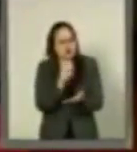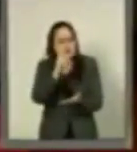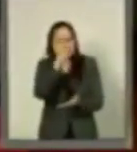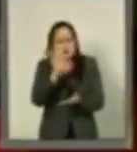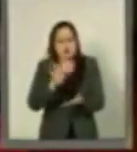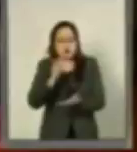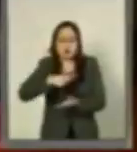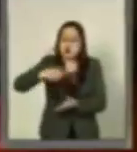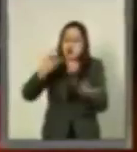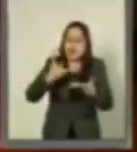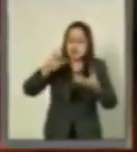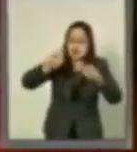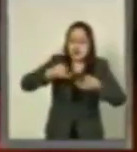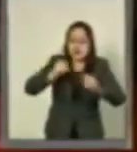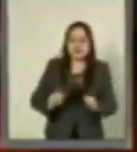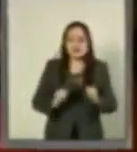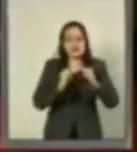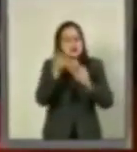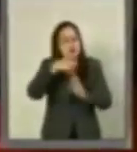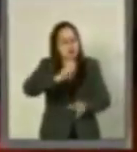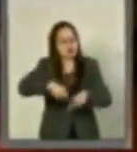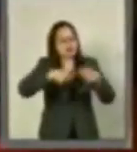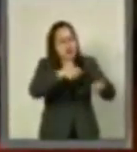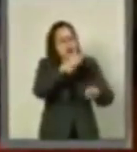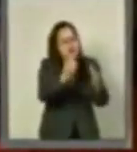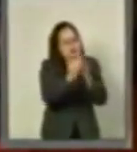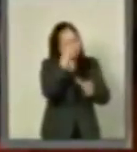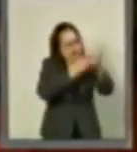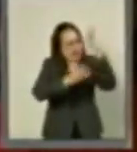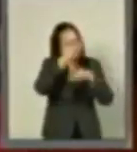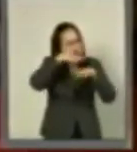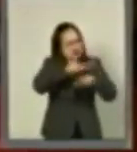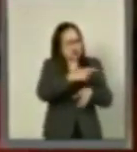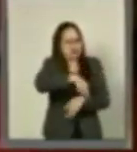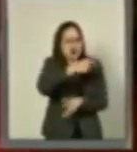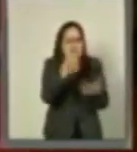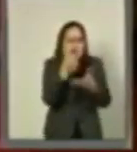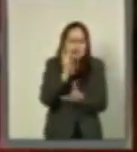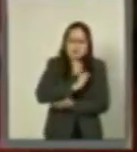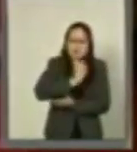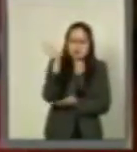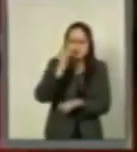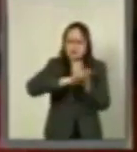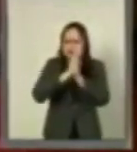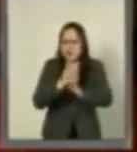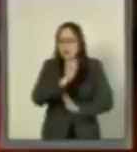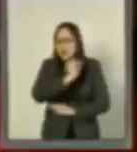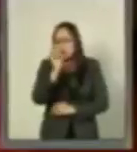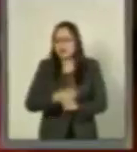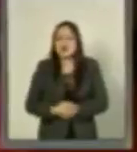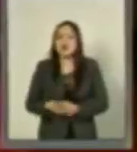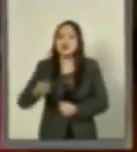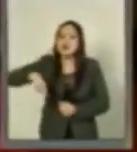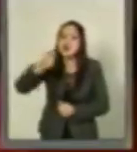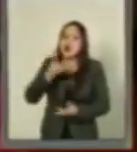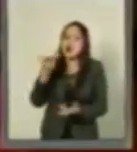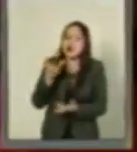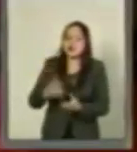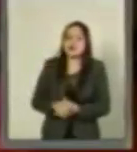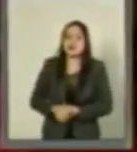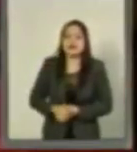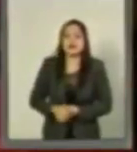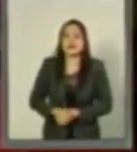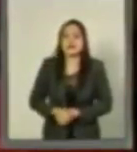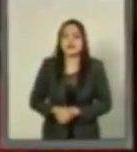dimos todos los equipos para su profesionalización y para su actuación, porque pusimos incluso